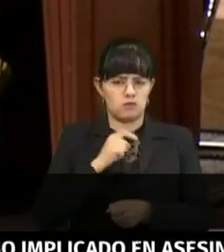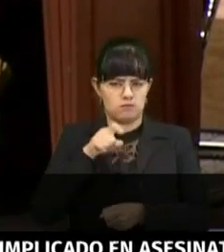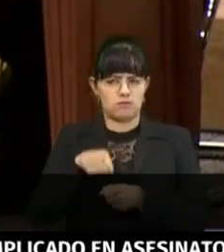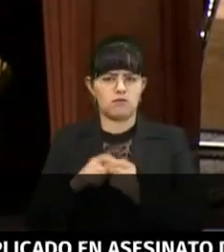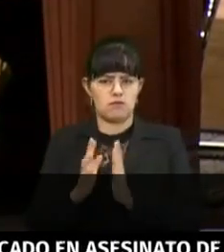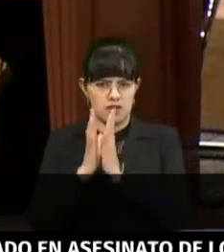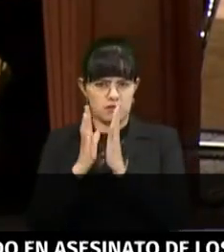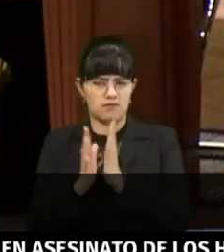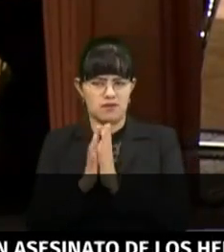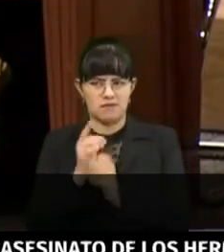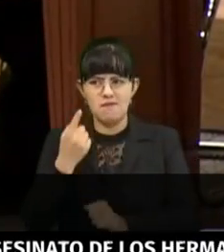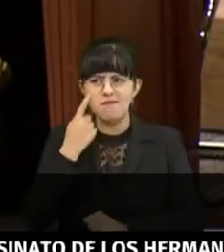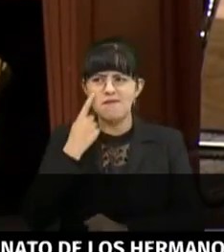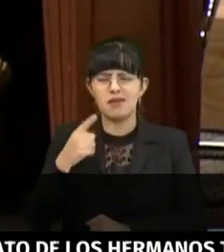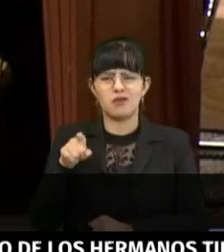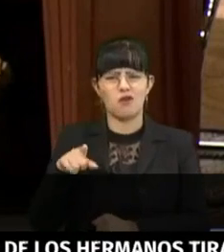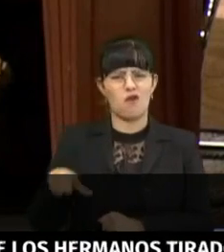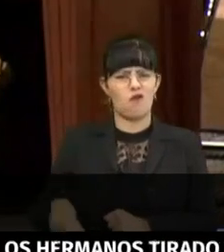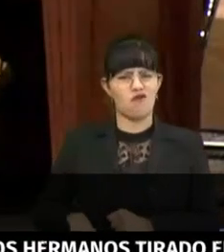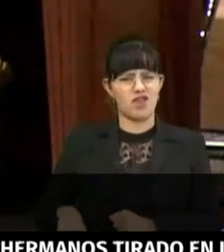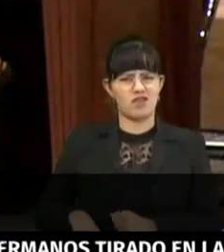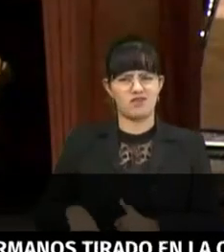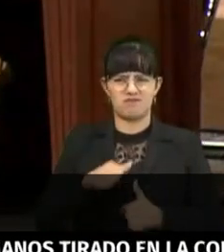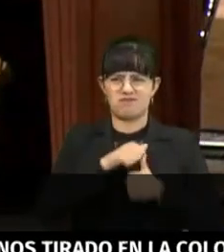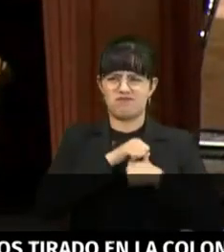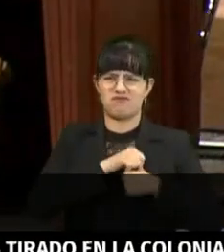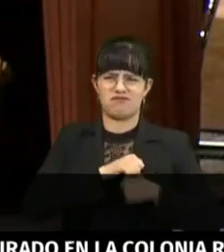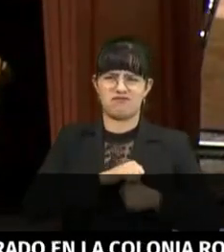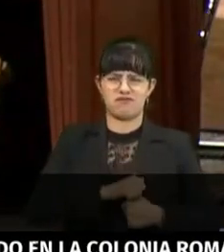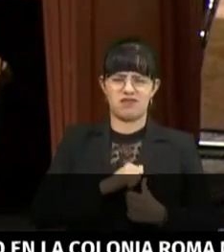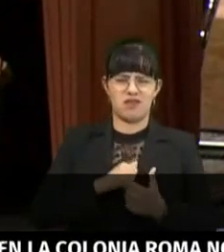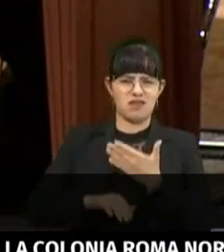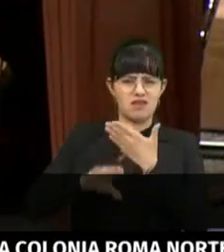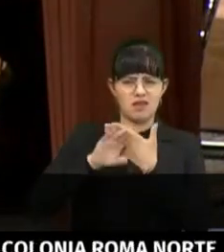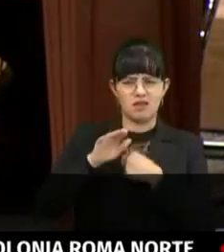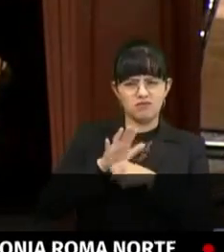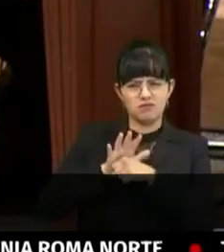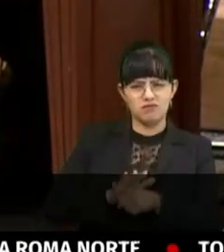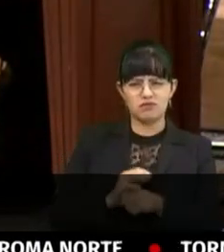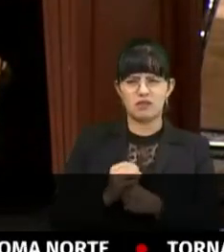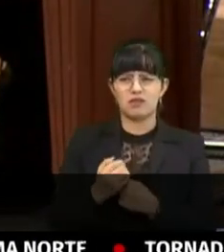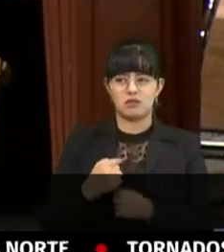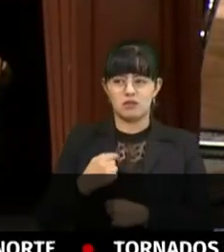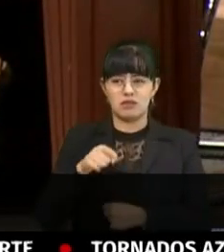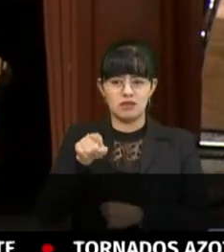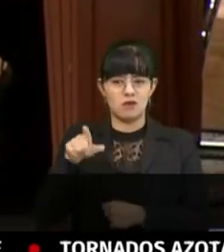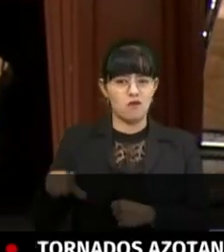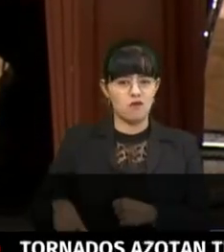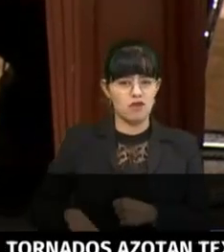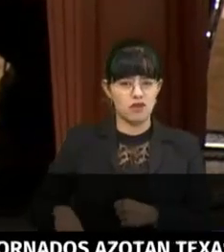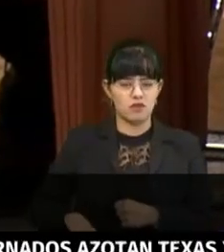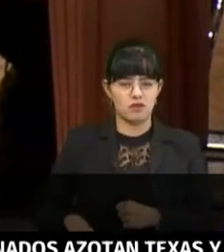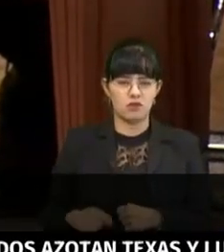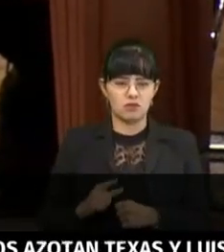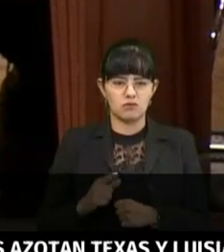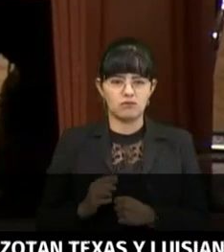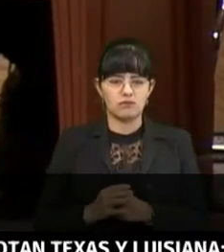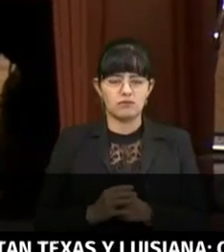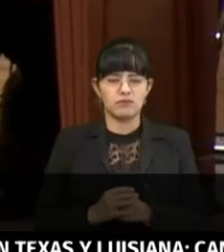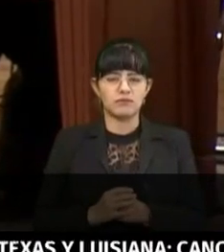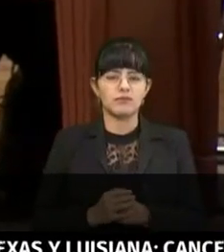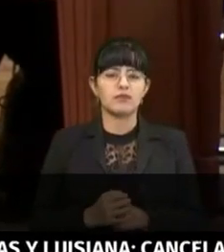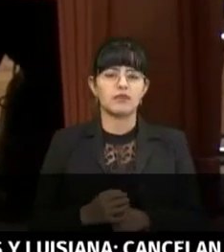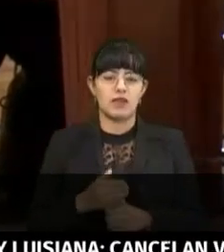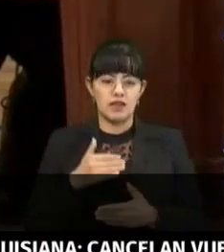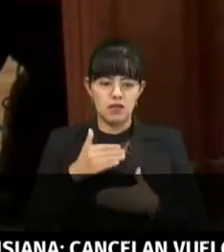trabajadores del INE que puedan resultar afectados y dijo que hará lo legalmente posible para ayudarlos y respaldarlos a presentar las